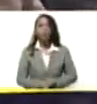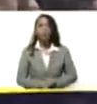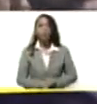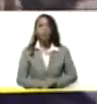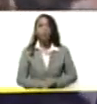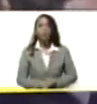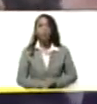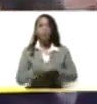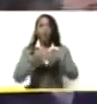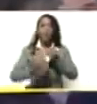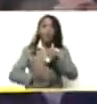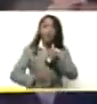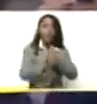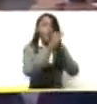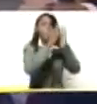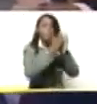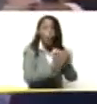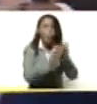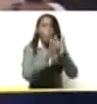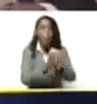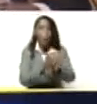y avanzar en un plan